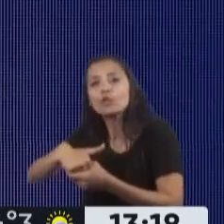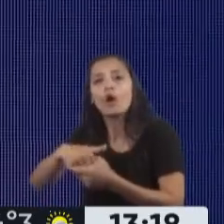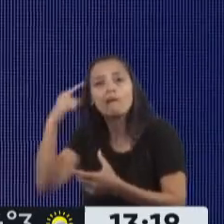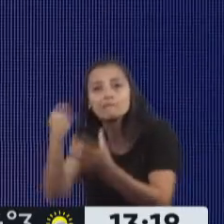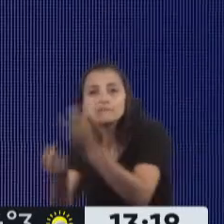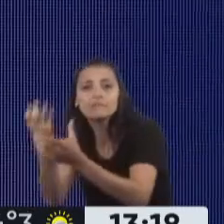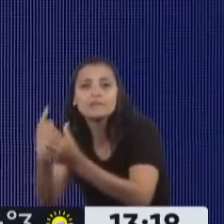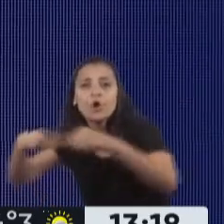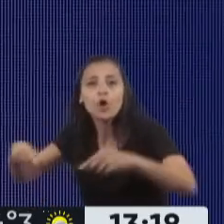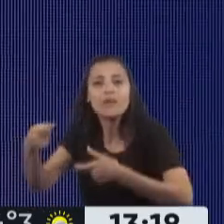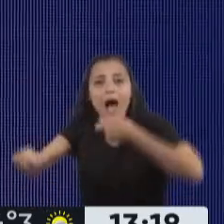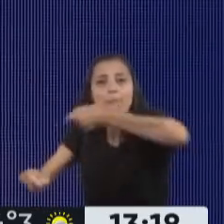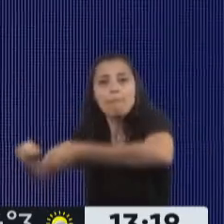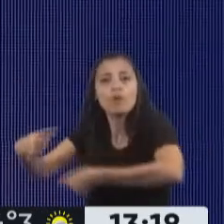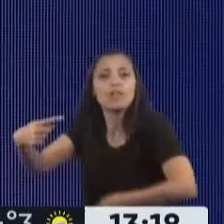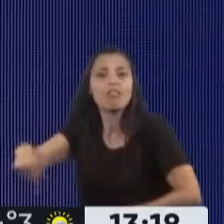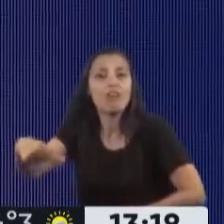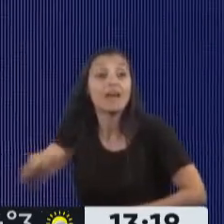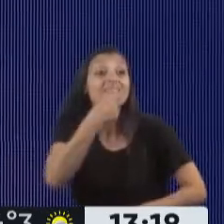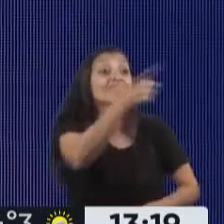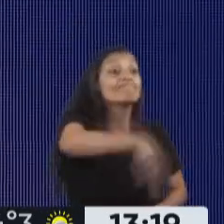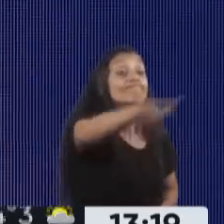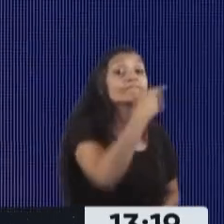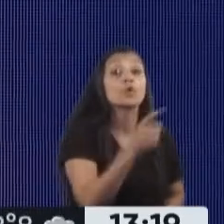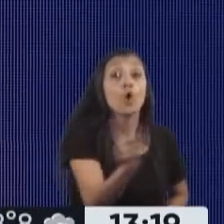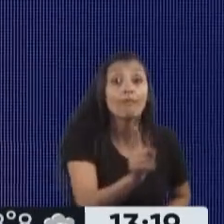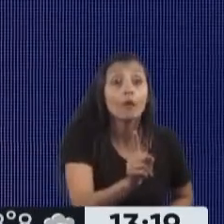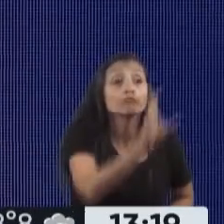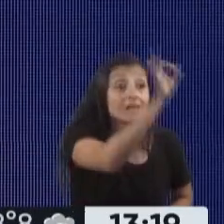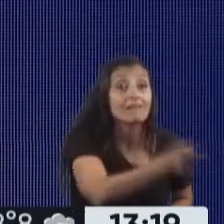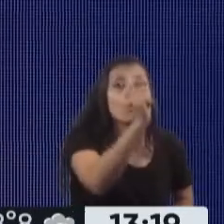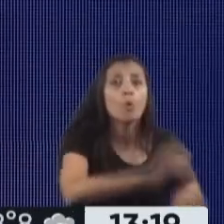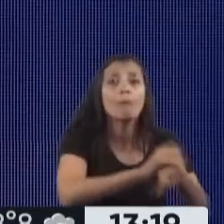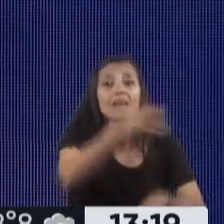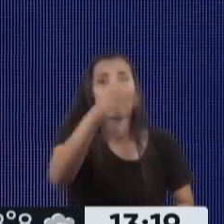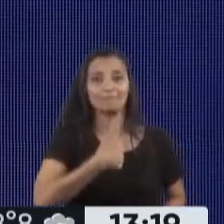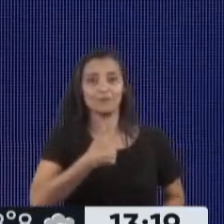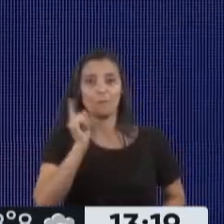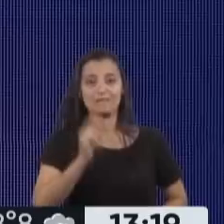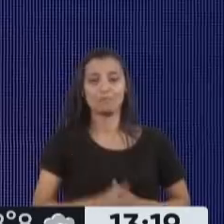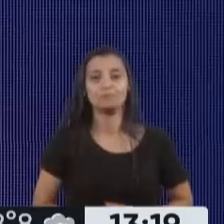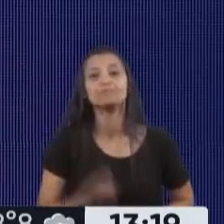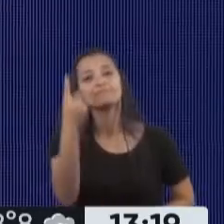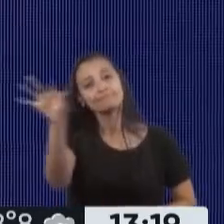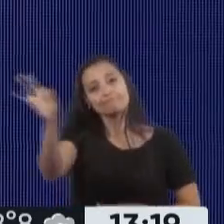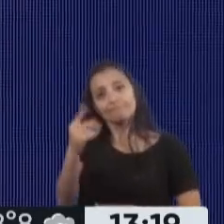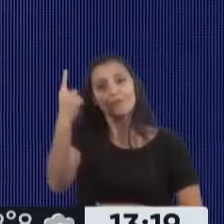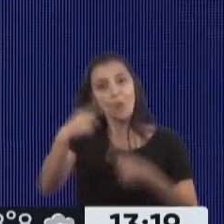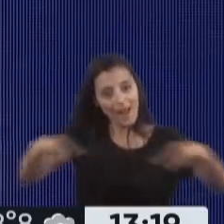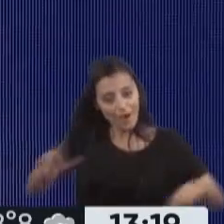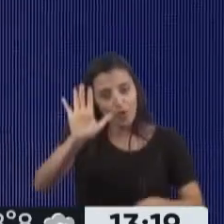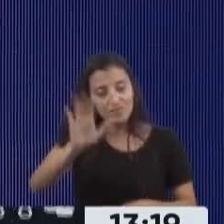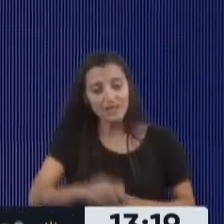así si eso es contra lo que despotrican, sepan que es culpa mía. Una de las cosas que